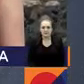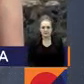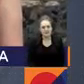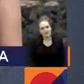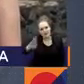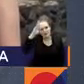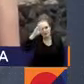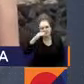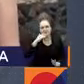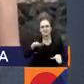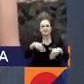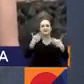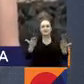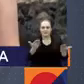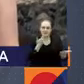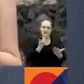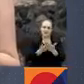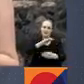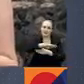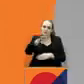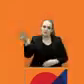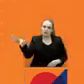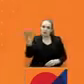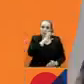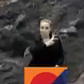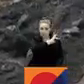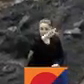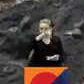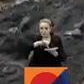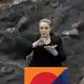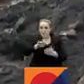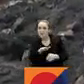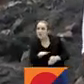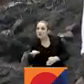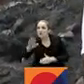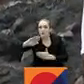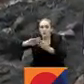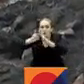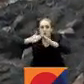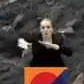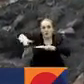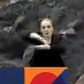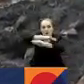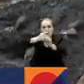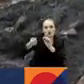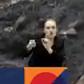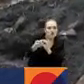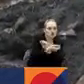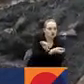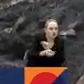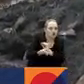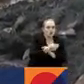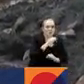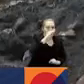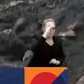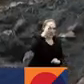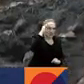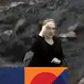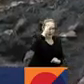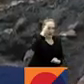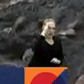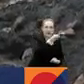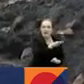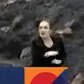Hola, ¿qué tal? Muy buenas tardes para todos. Nosotros llegamos a la vereda Tokio Mosqueral, una de las veredas más afectadas del municipio de